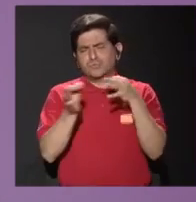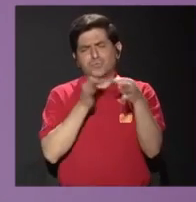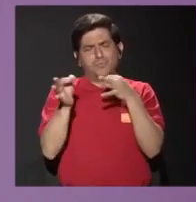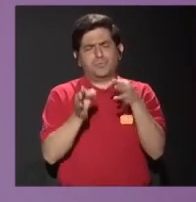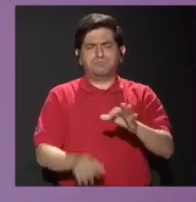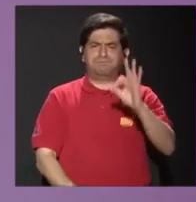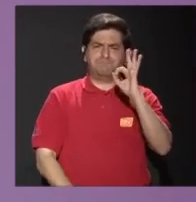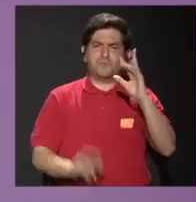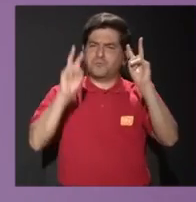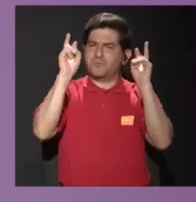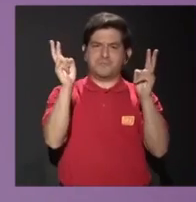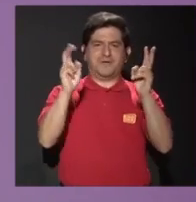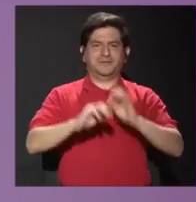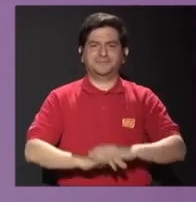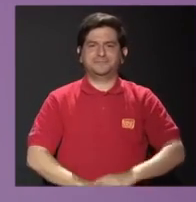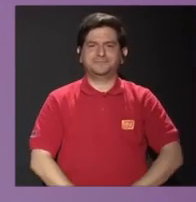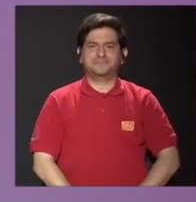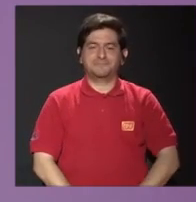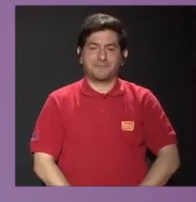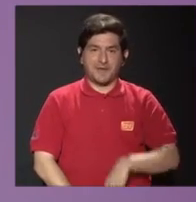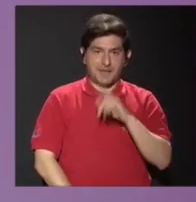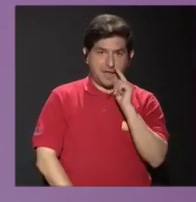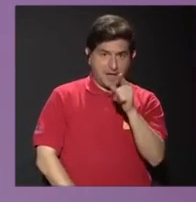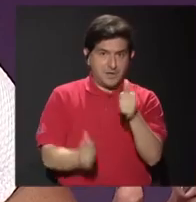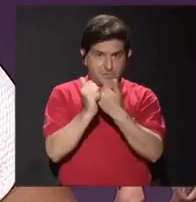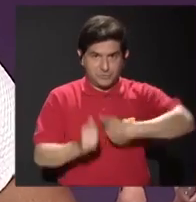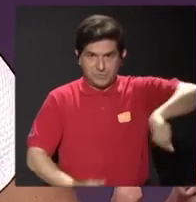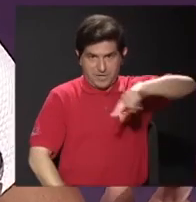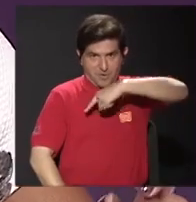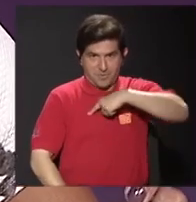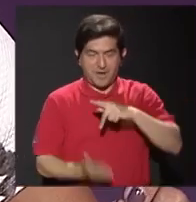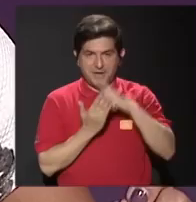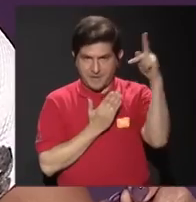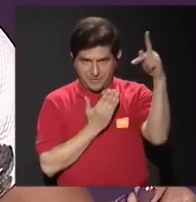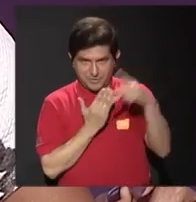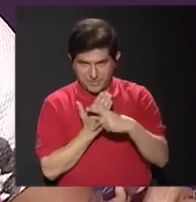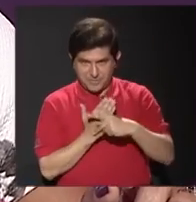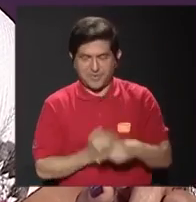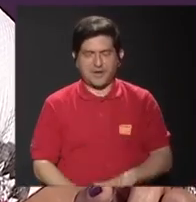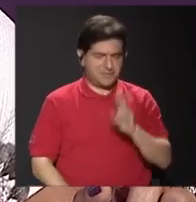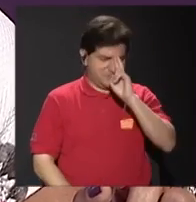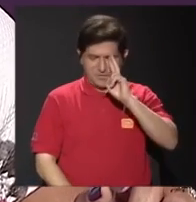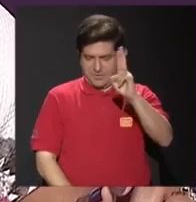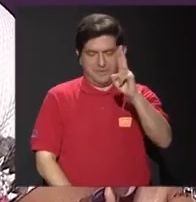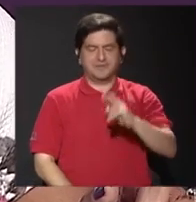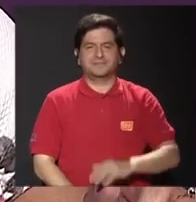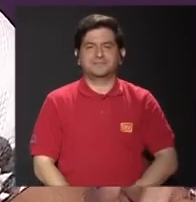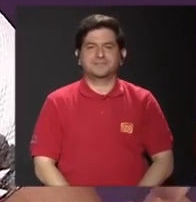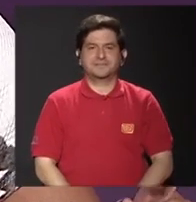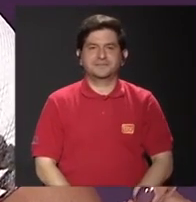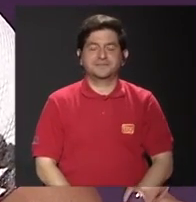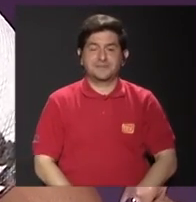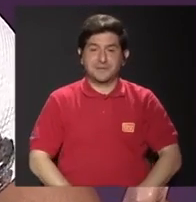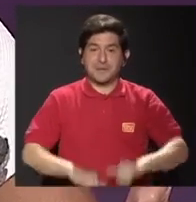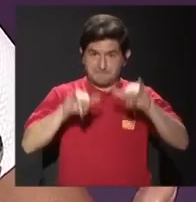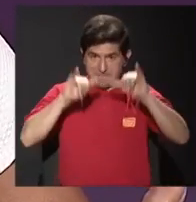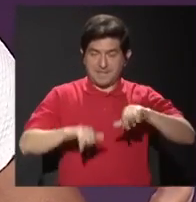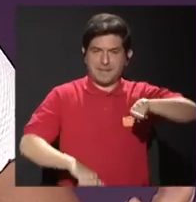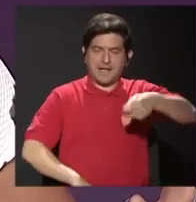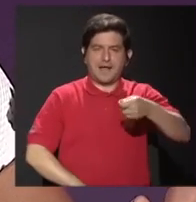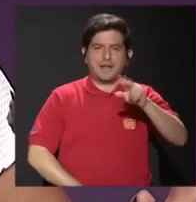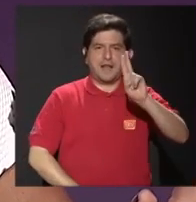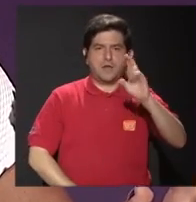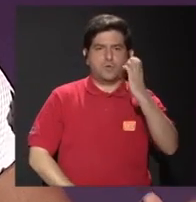explícita en este tema y a usted que nos acompaña en nuestro programa de irreverencias que desee con